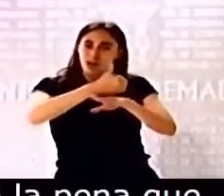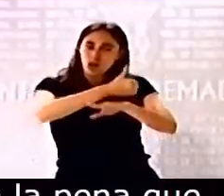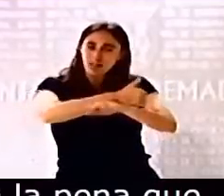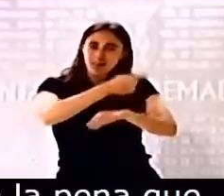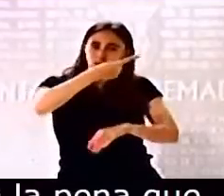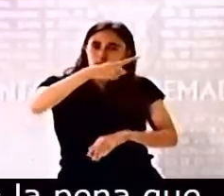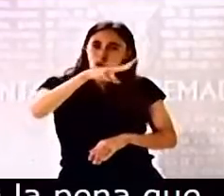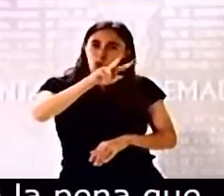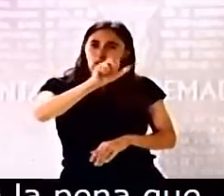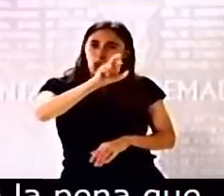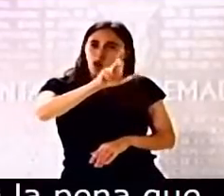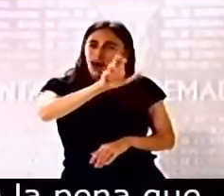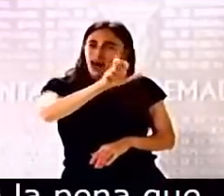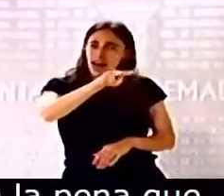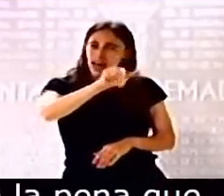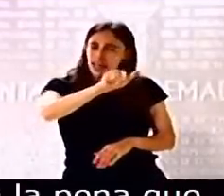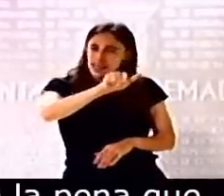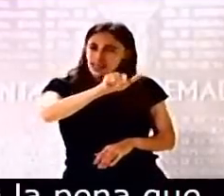Guareña.